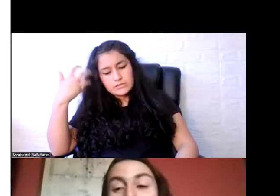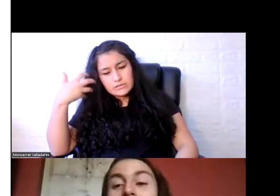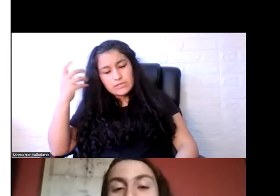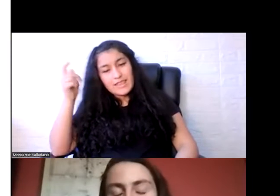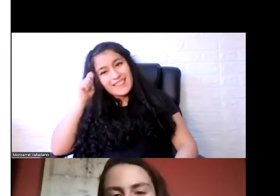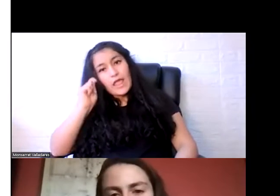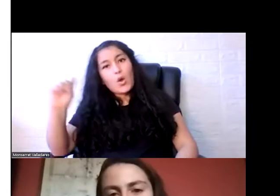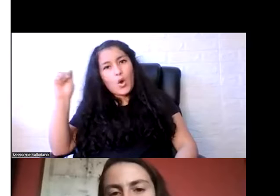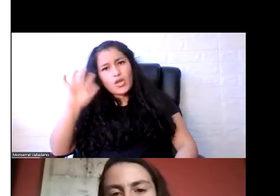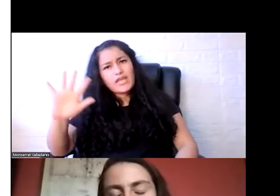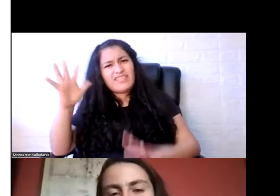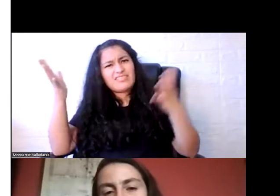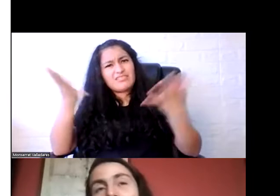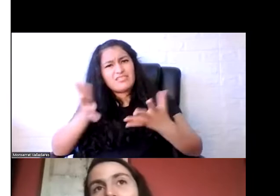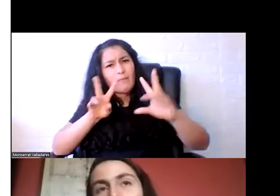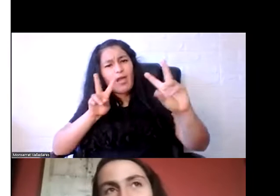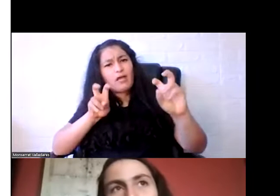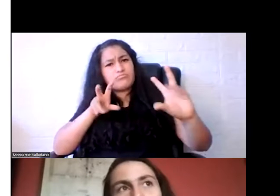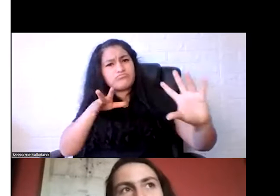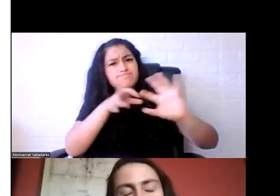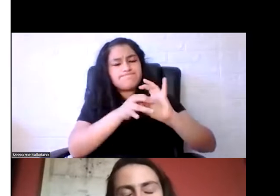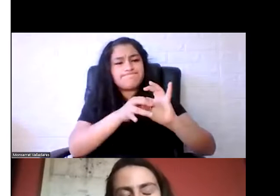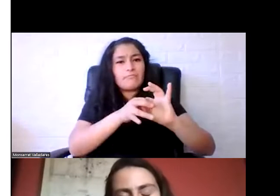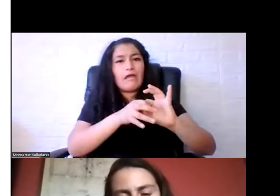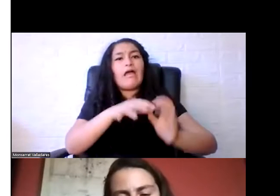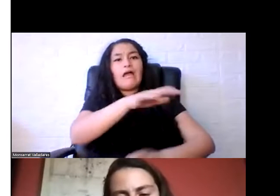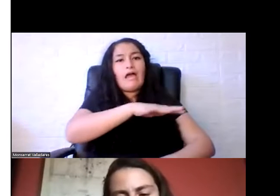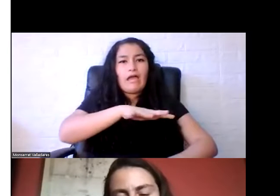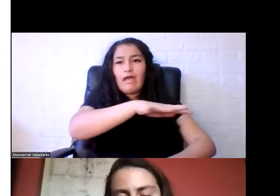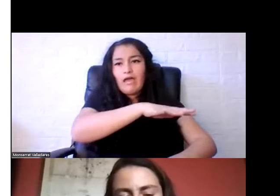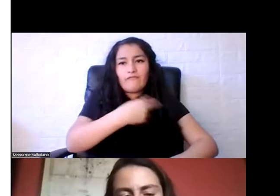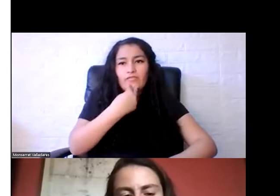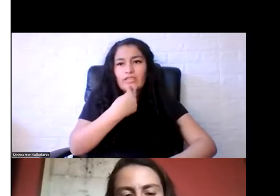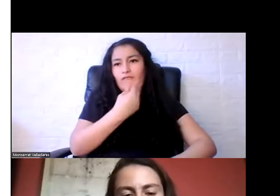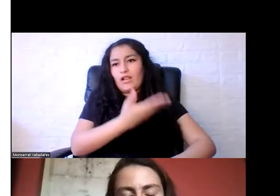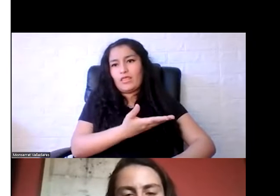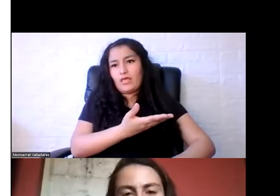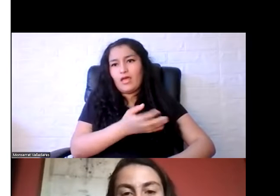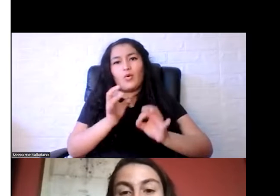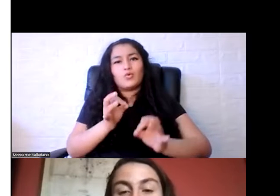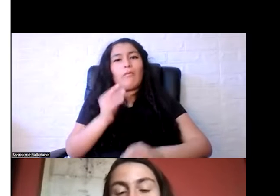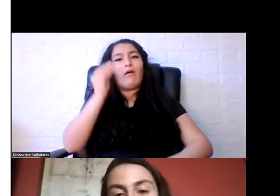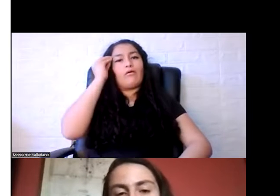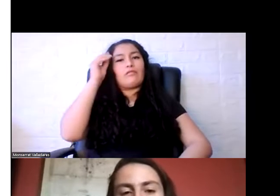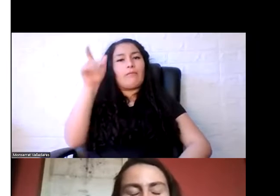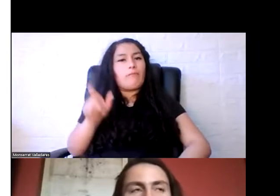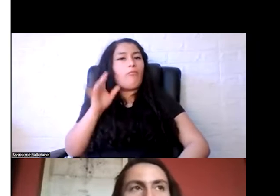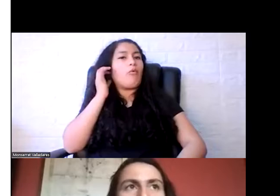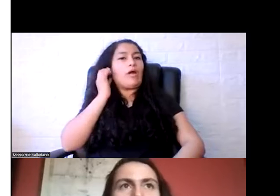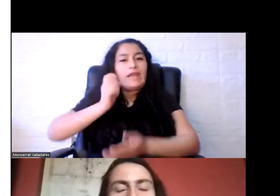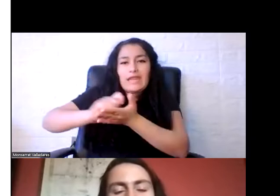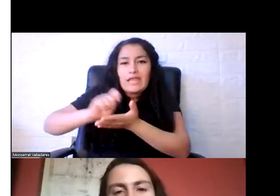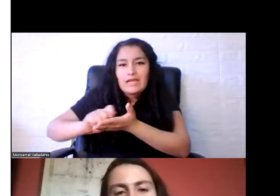torno a la habitabilidad, ¿no es cierto? Los trabajos de Anat Singh en particular, que es una antropóloga que trabaja como interespecies